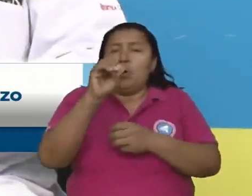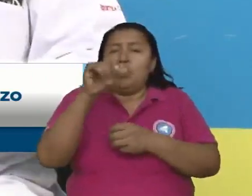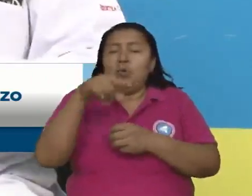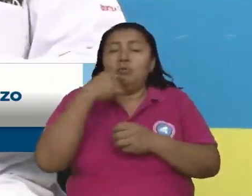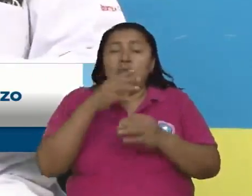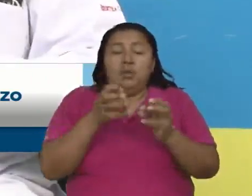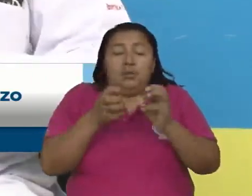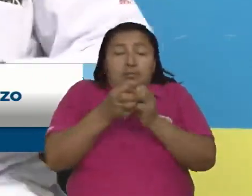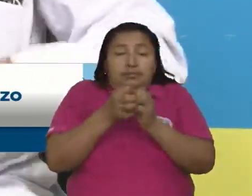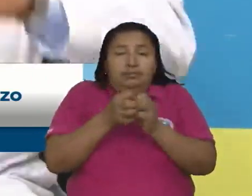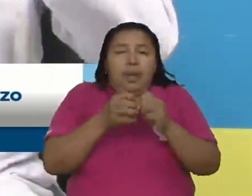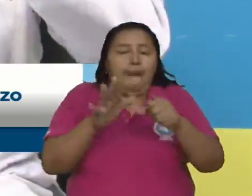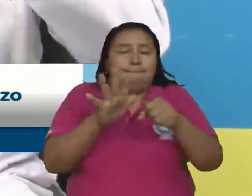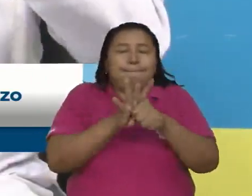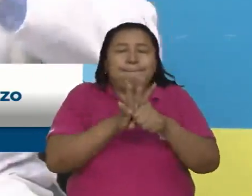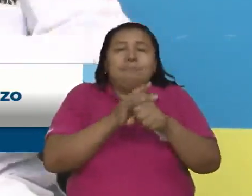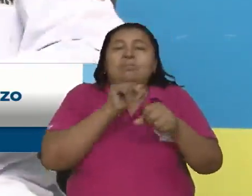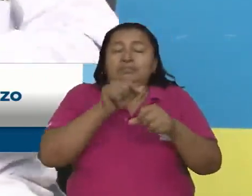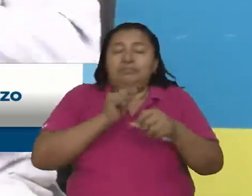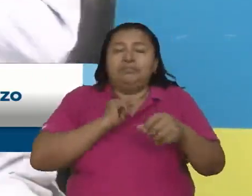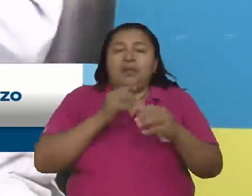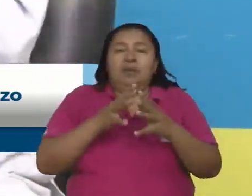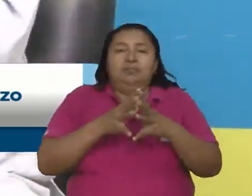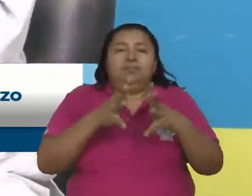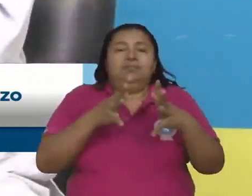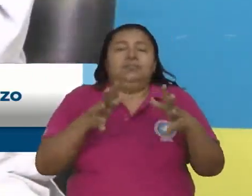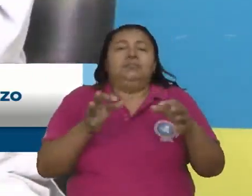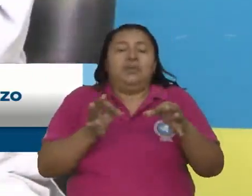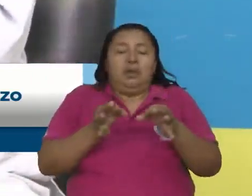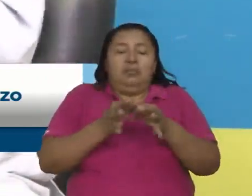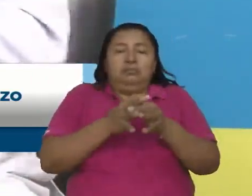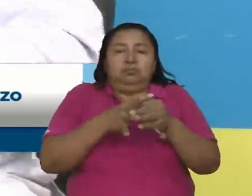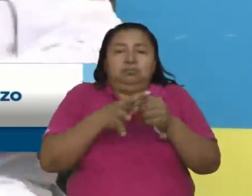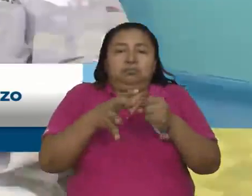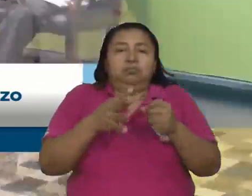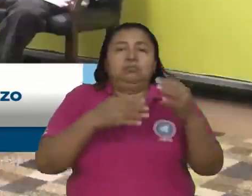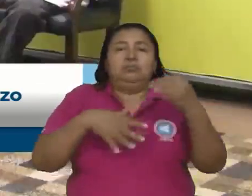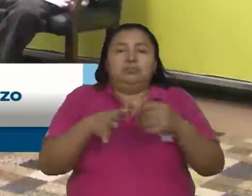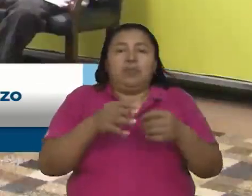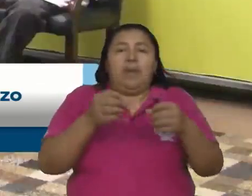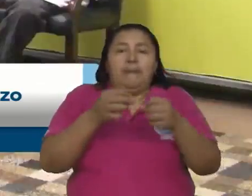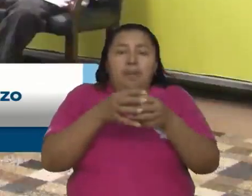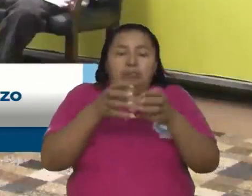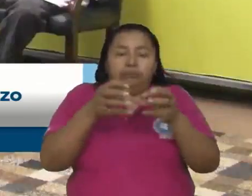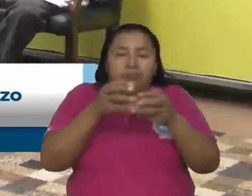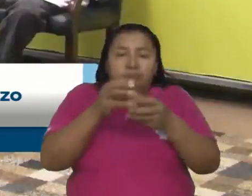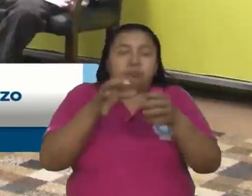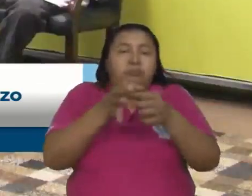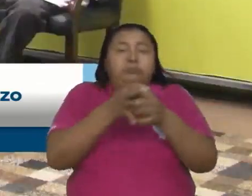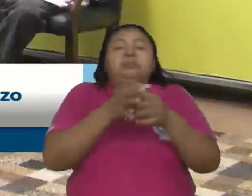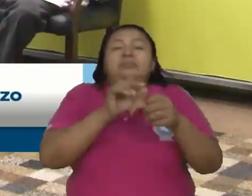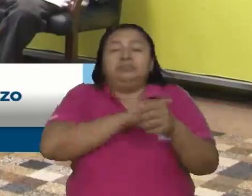que están en la sangre, se aumentan. Entonces, tiene un estado de hipercoagulabilidad. Produce más coagulación, entonces, claro, en la sangre. Claro que sí.